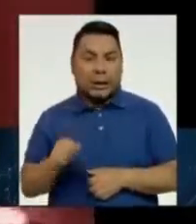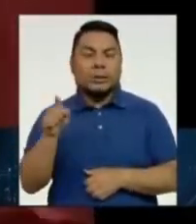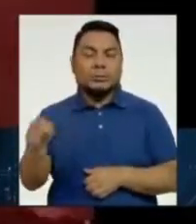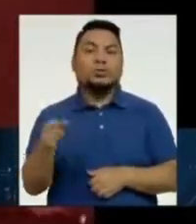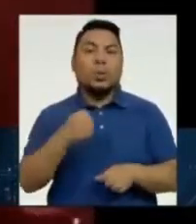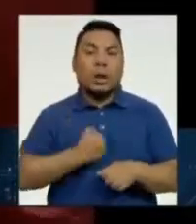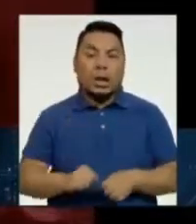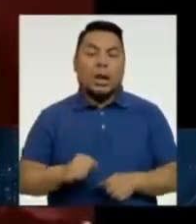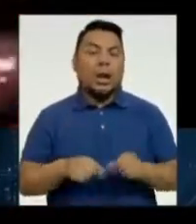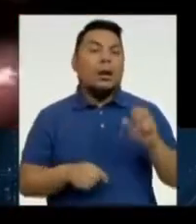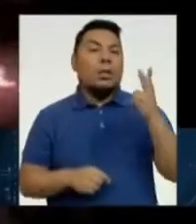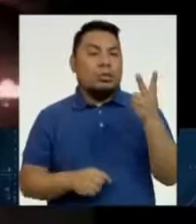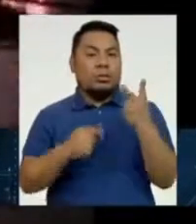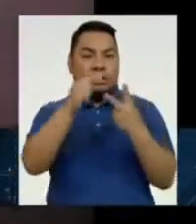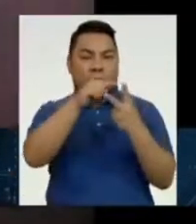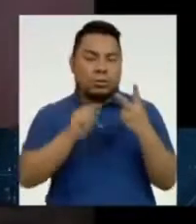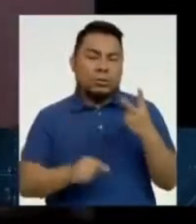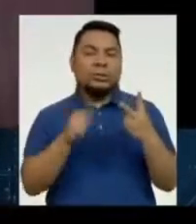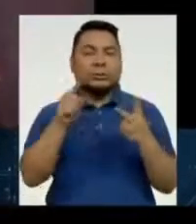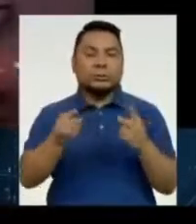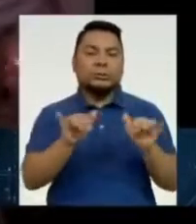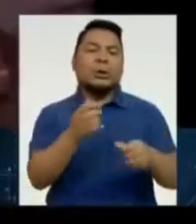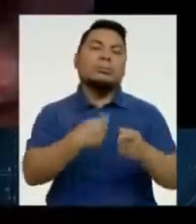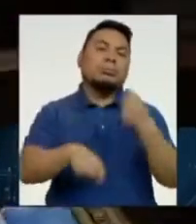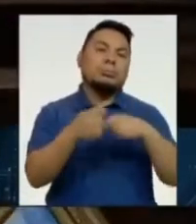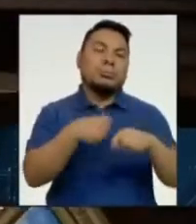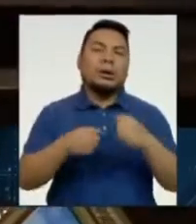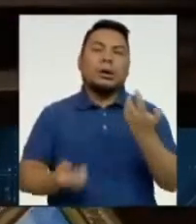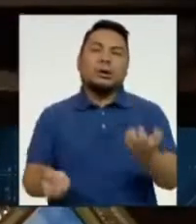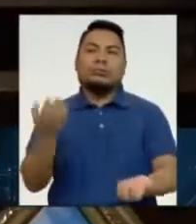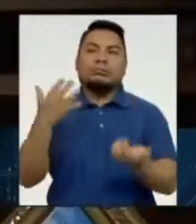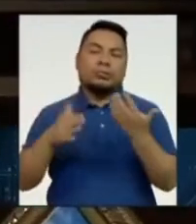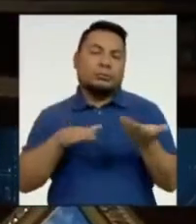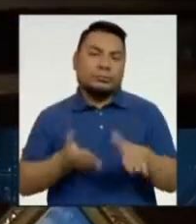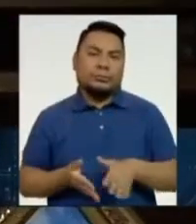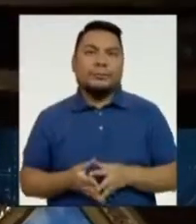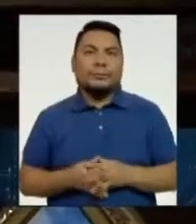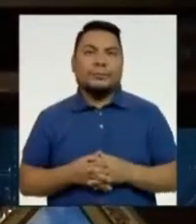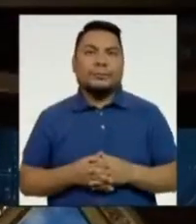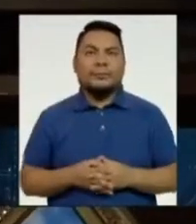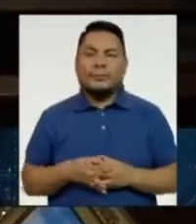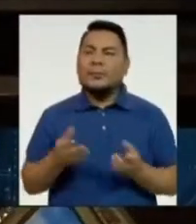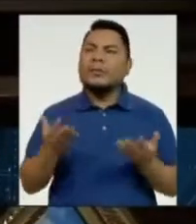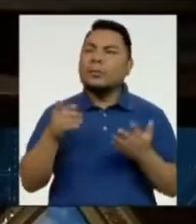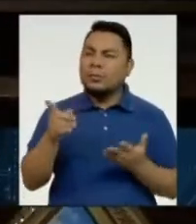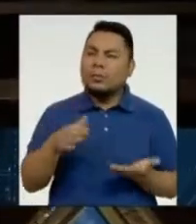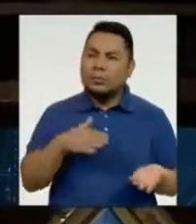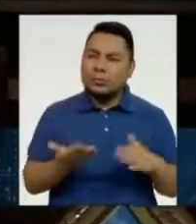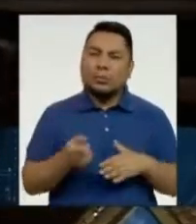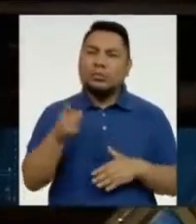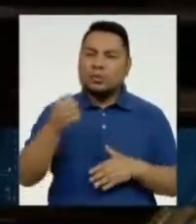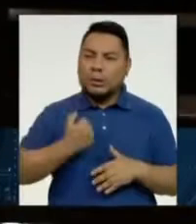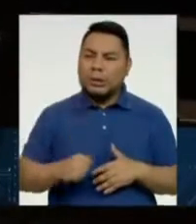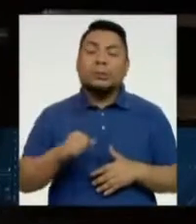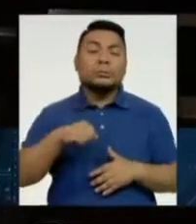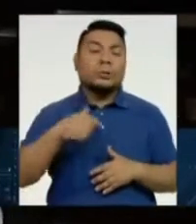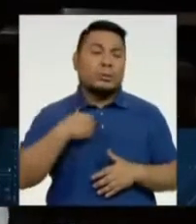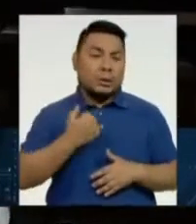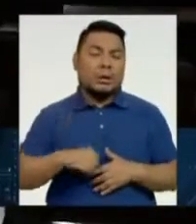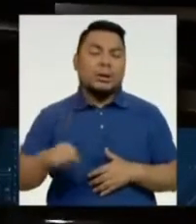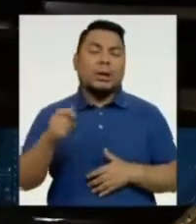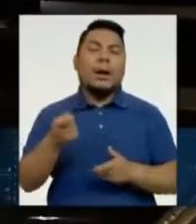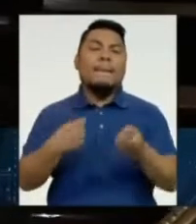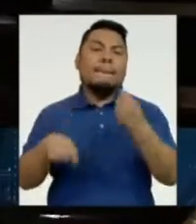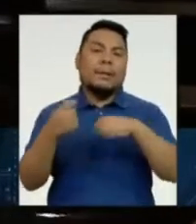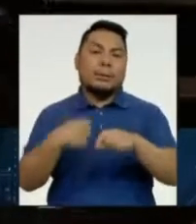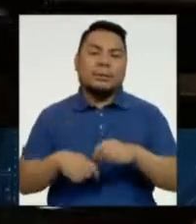sin imaginar la tragedia que vendría. ¿En qué circunstancias perdió su hija aquel fatídico día? Vendiendo. ¿Estaba vendiendo? ¿Su